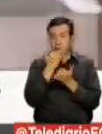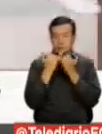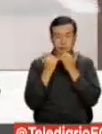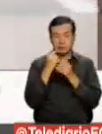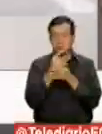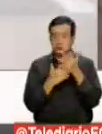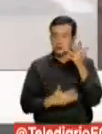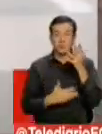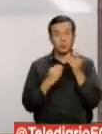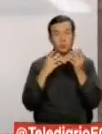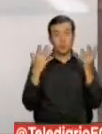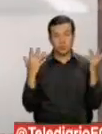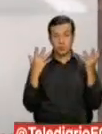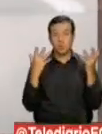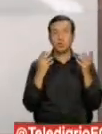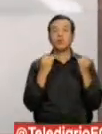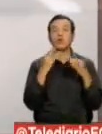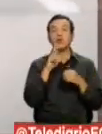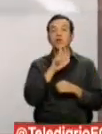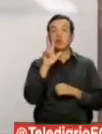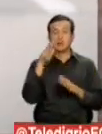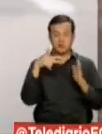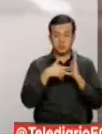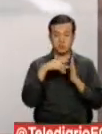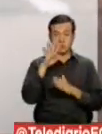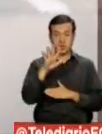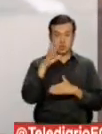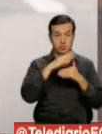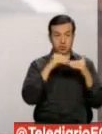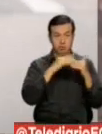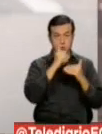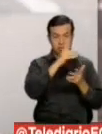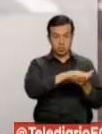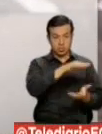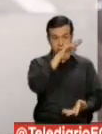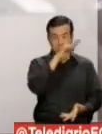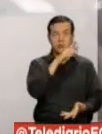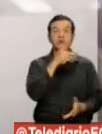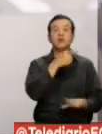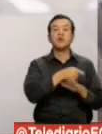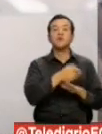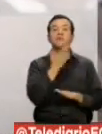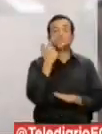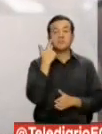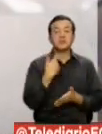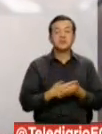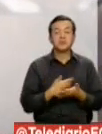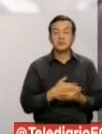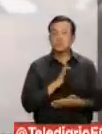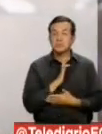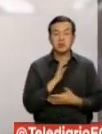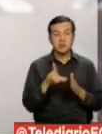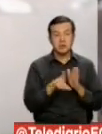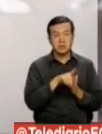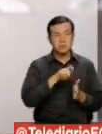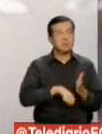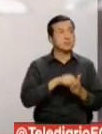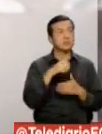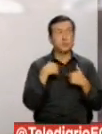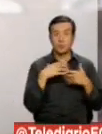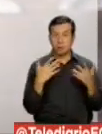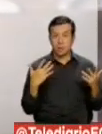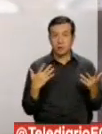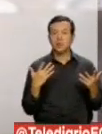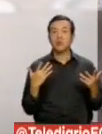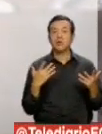dicha documentación, la tarifa de $33.5 por barril fue establecida sin sustento técnico ni legal y estaría